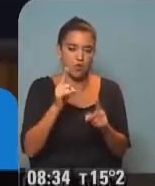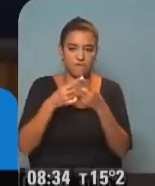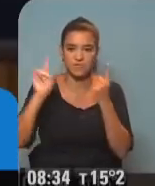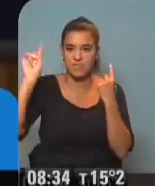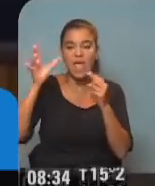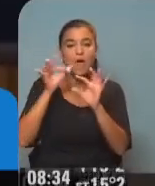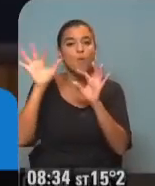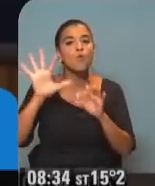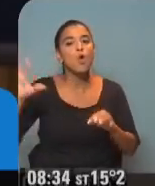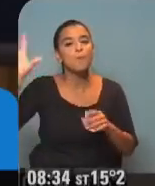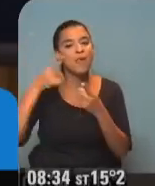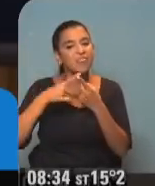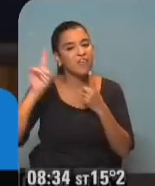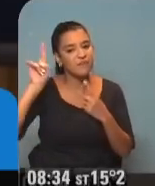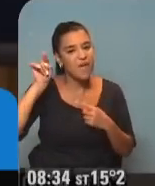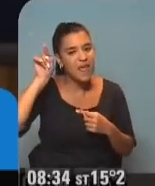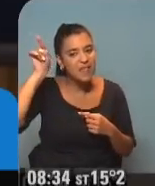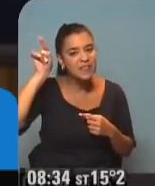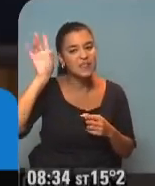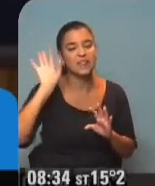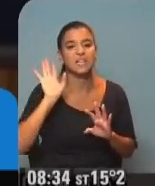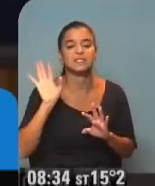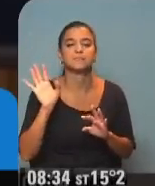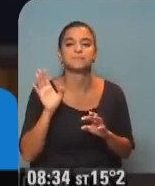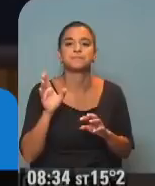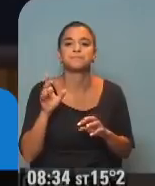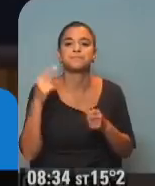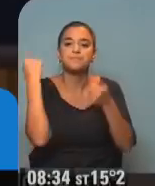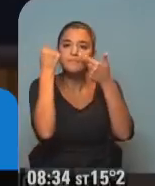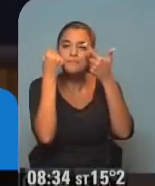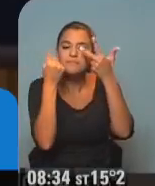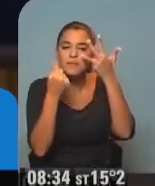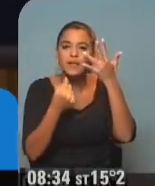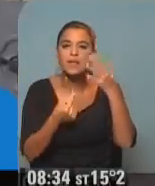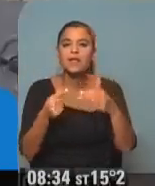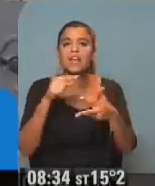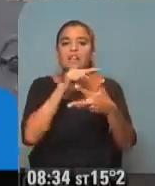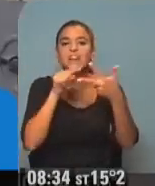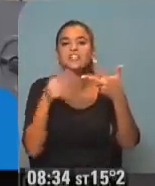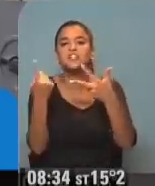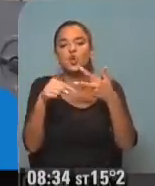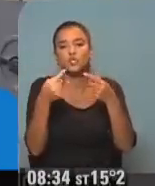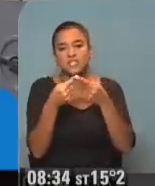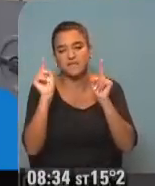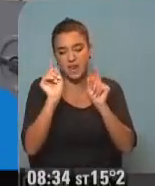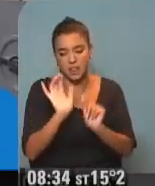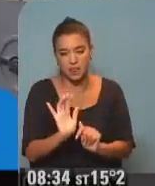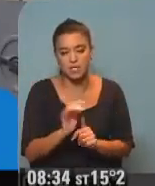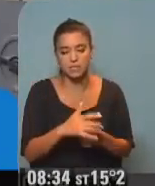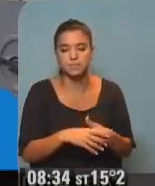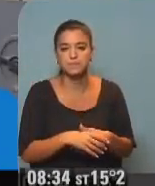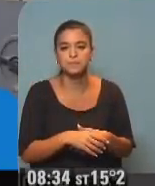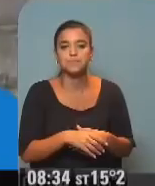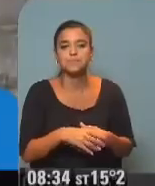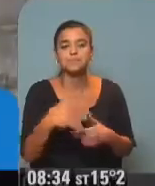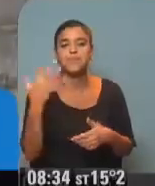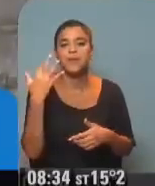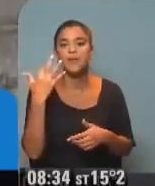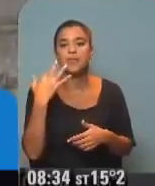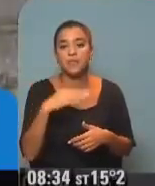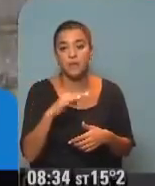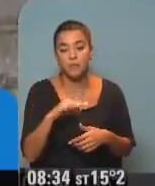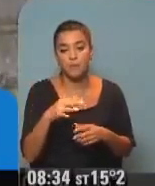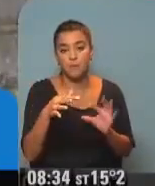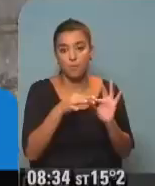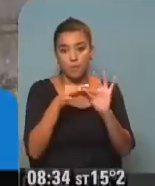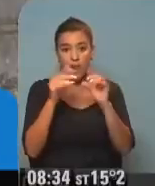son mucho más amplias, son más abarcativas y reconocen por lo menos 3 orígenes diferentes. Ahora, ¿tendríamos que vincular lo que pasó con